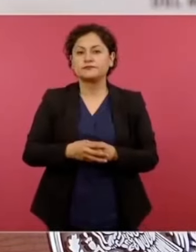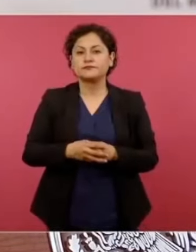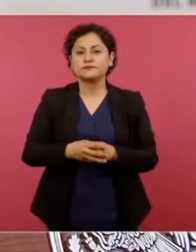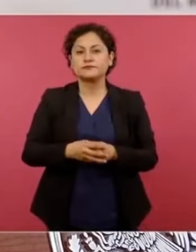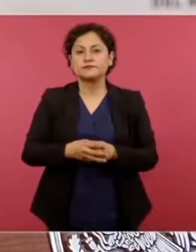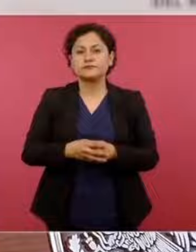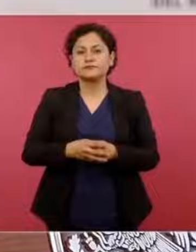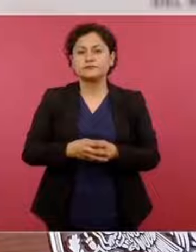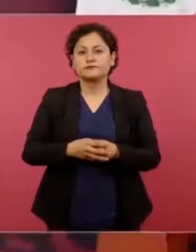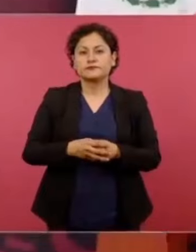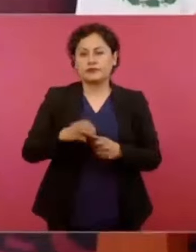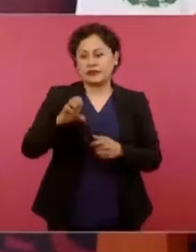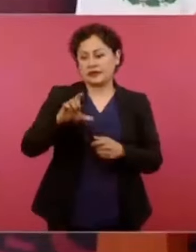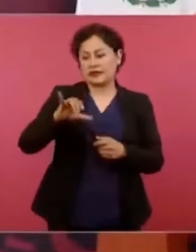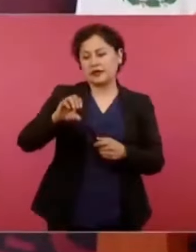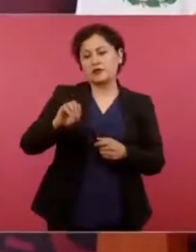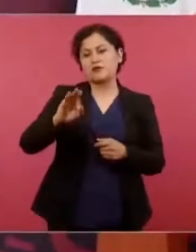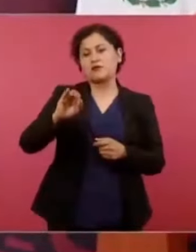Elio Flores,